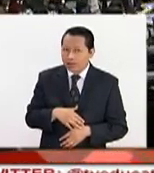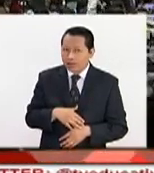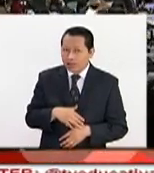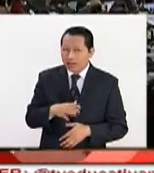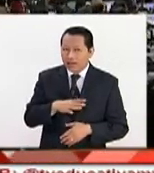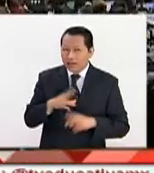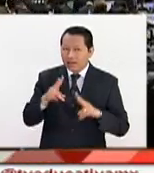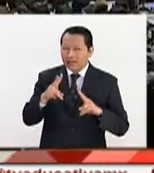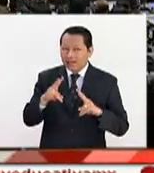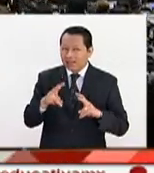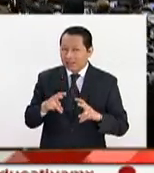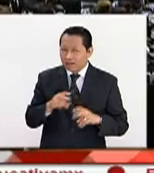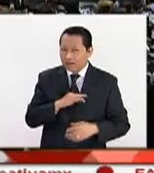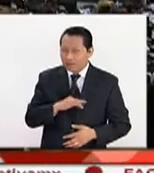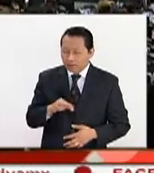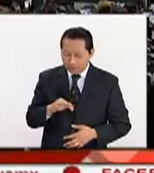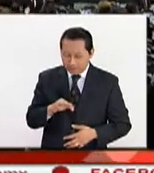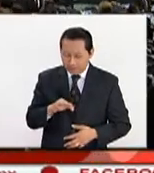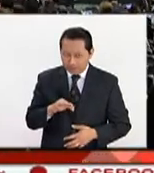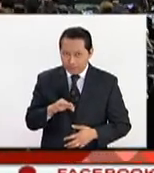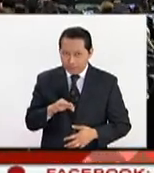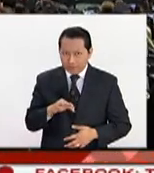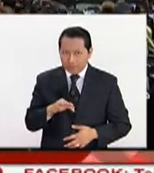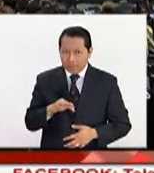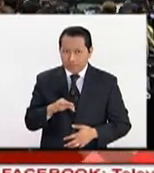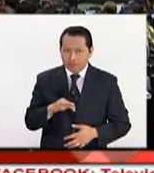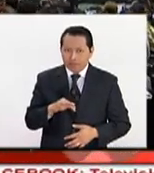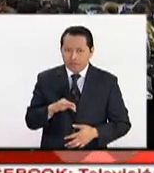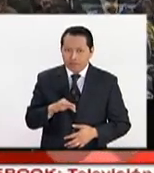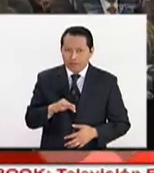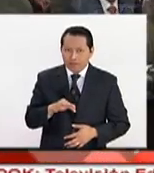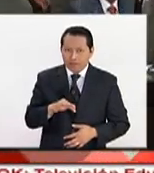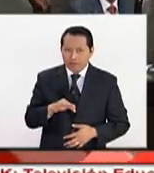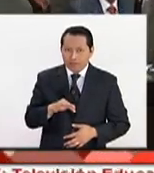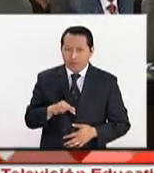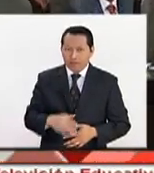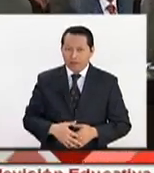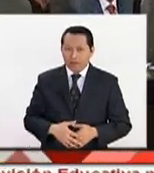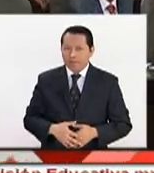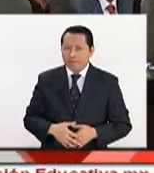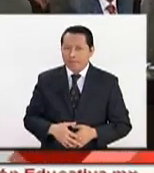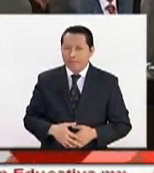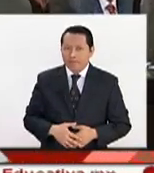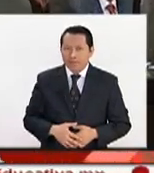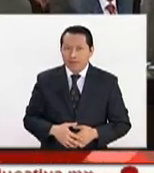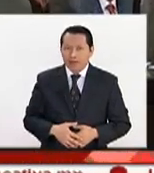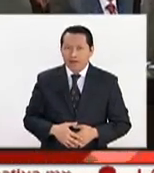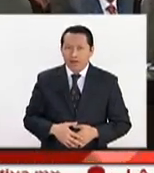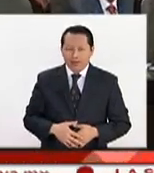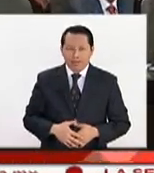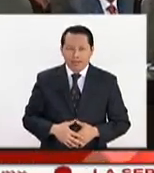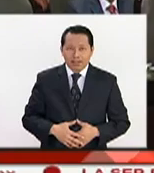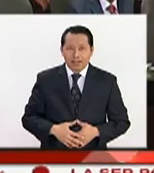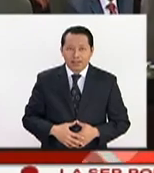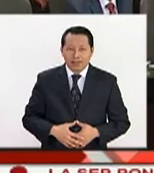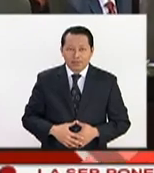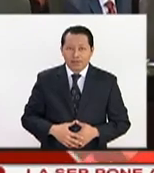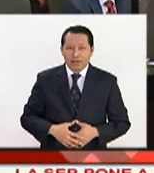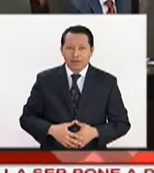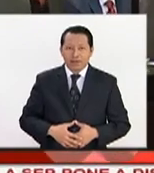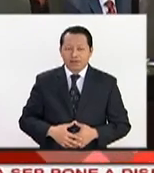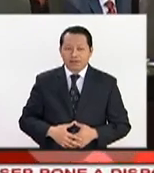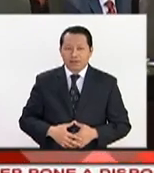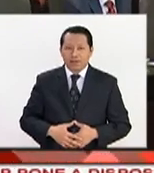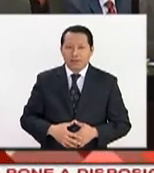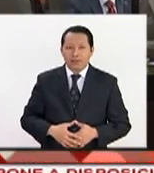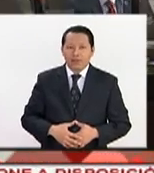señaló que se impulsará la inversión en conocimiento, convencidos de que México necesita de un sector educativo de estudiantes e